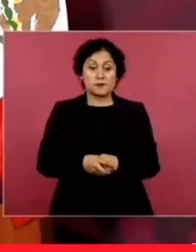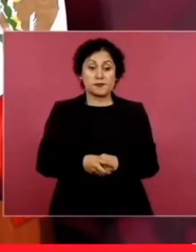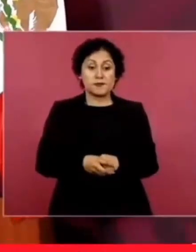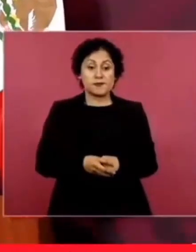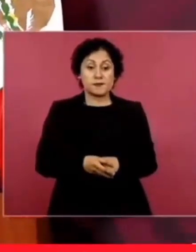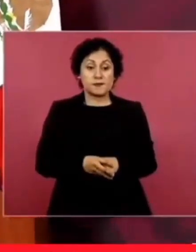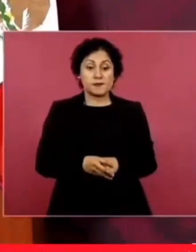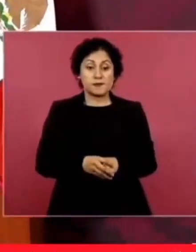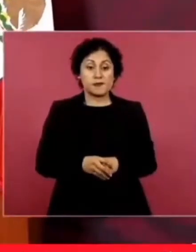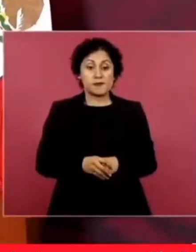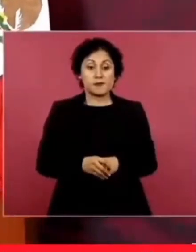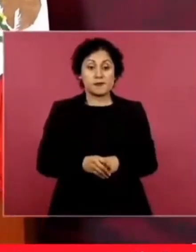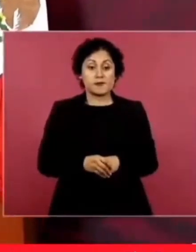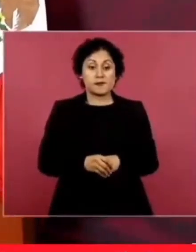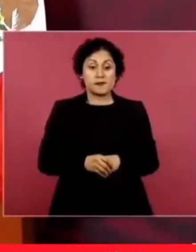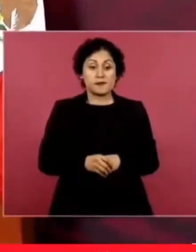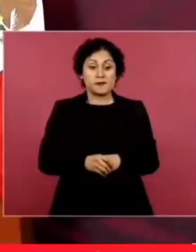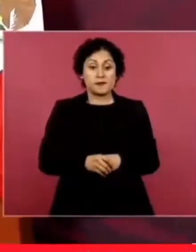Mire,